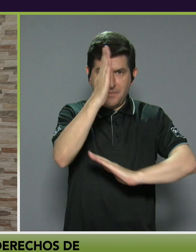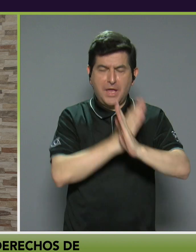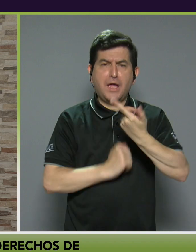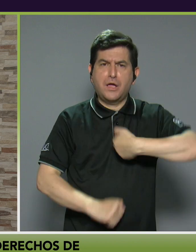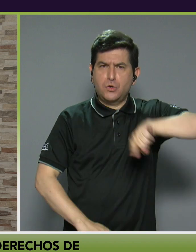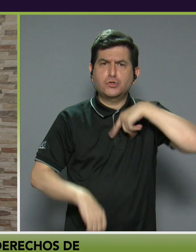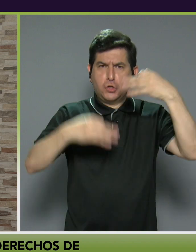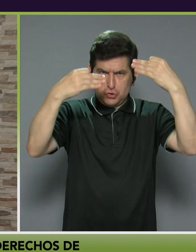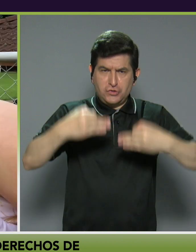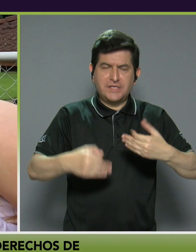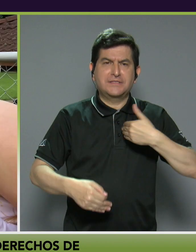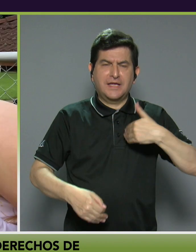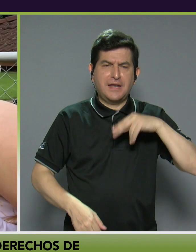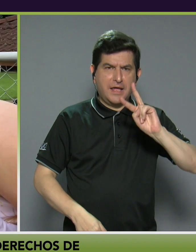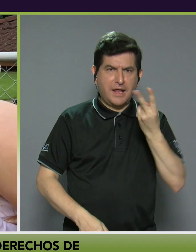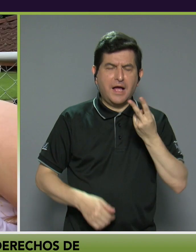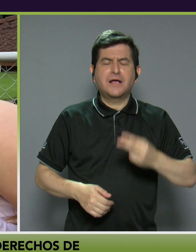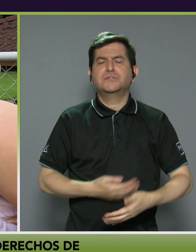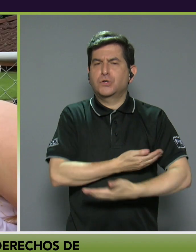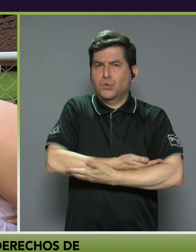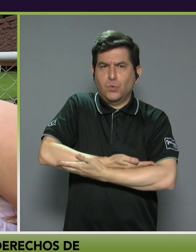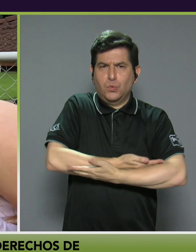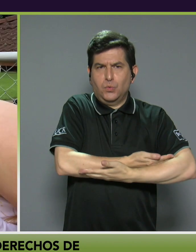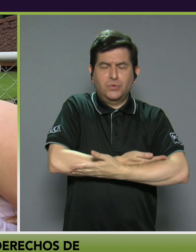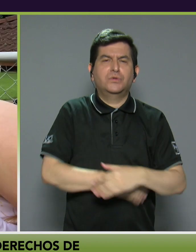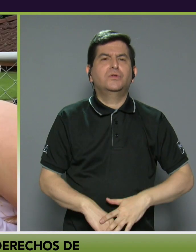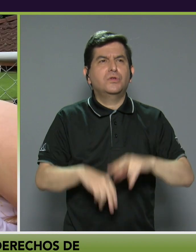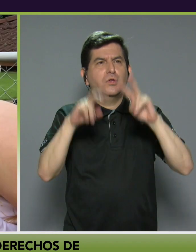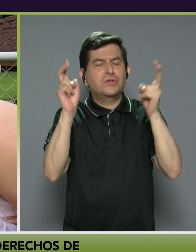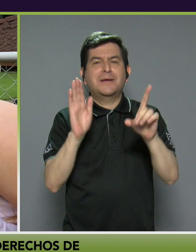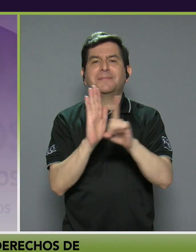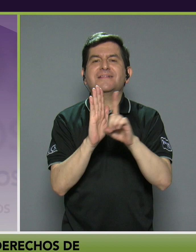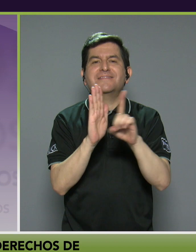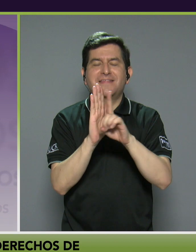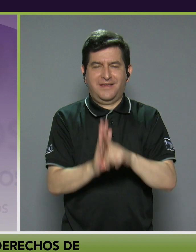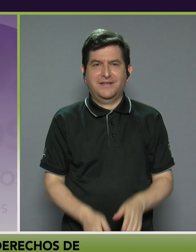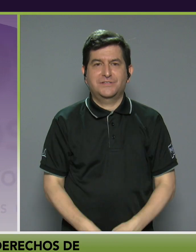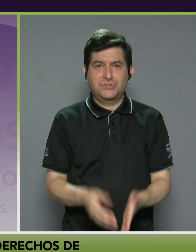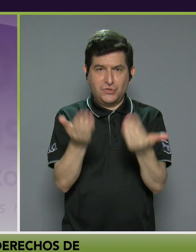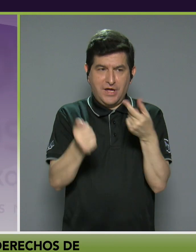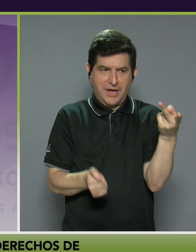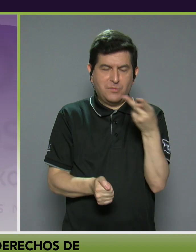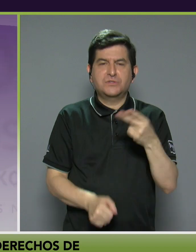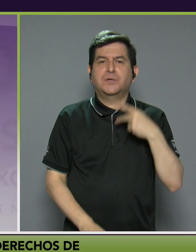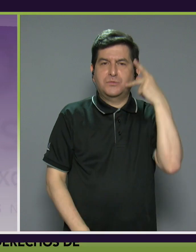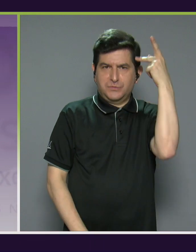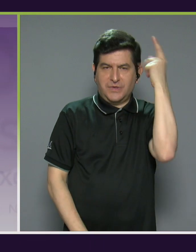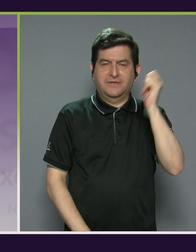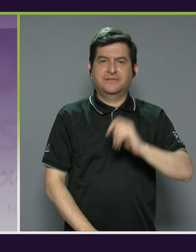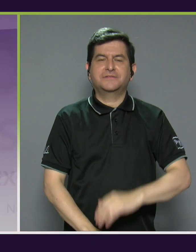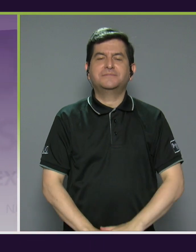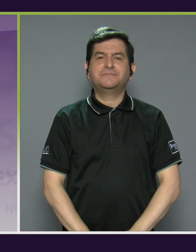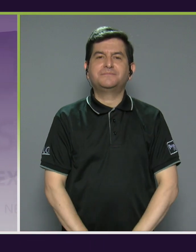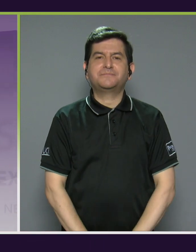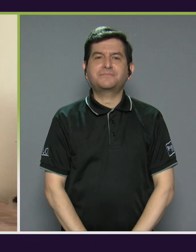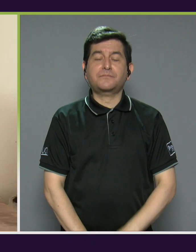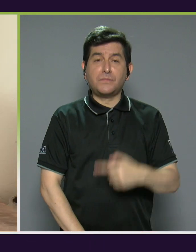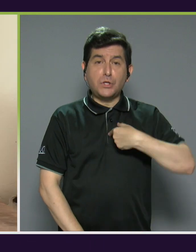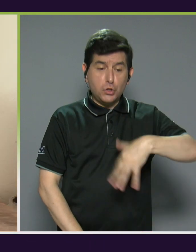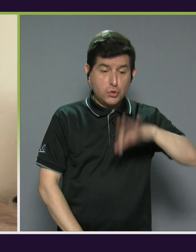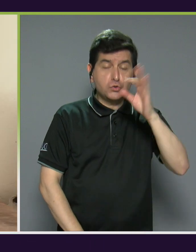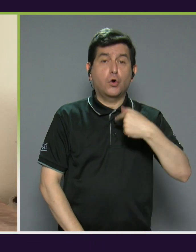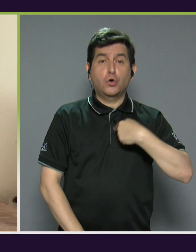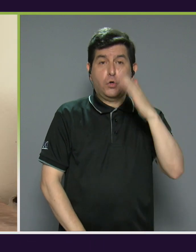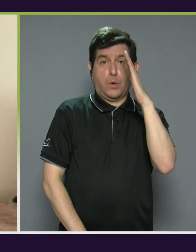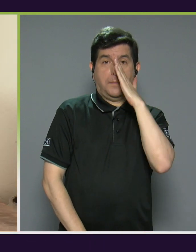discapacidad, nosotros decidimos tener a nuestra segunda bebé por un tema de derecho. Queríamos los dos ser padres. O sea,